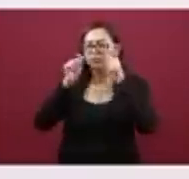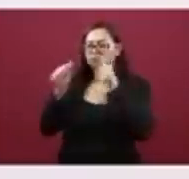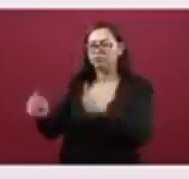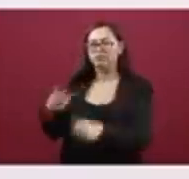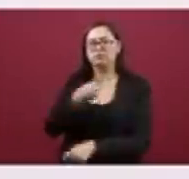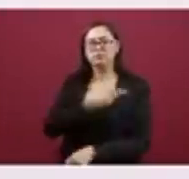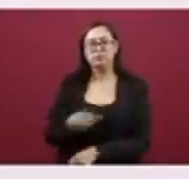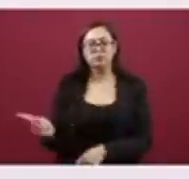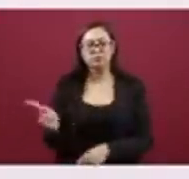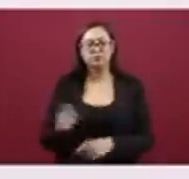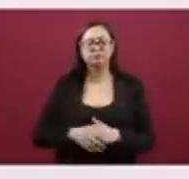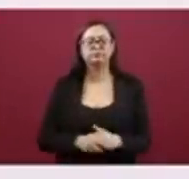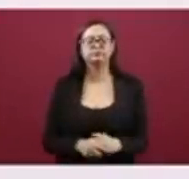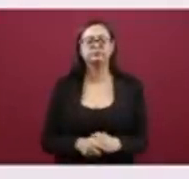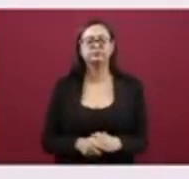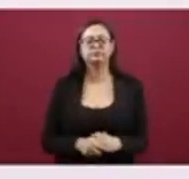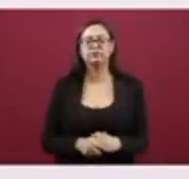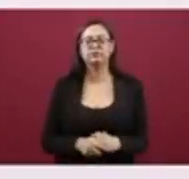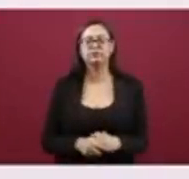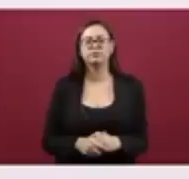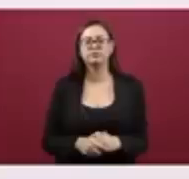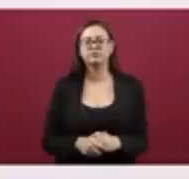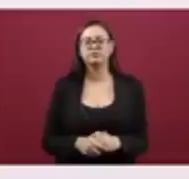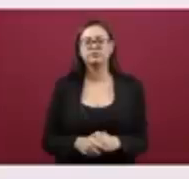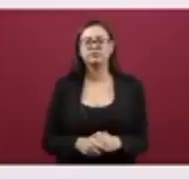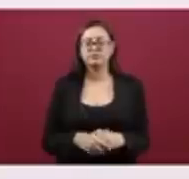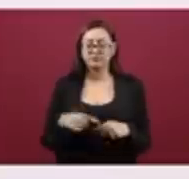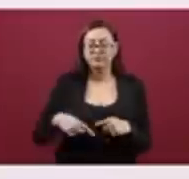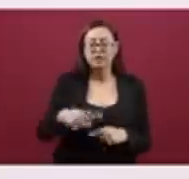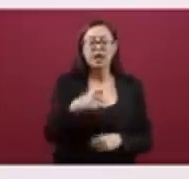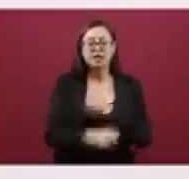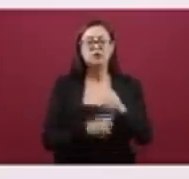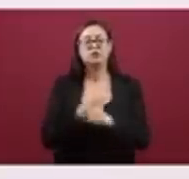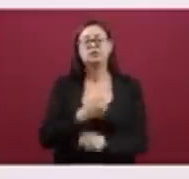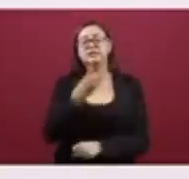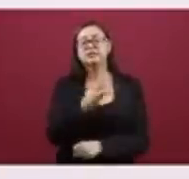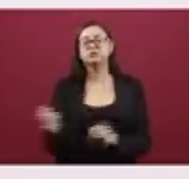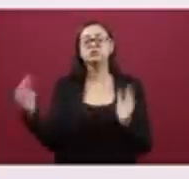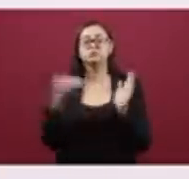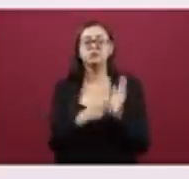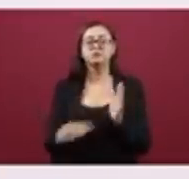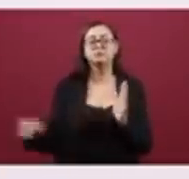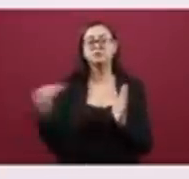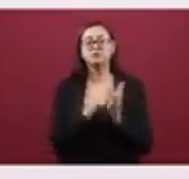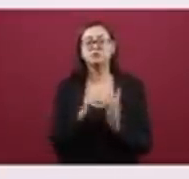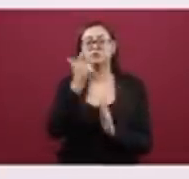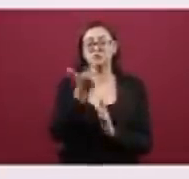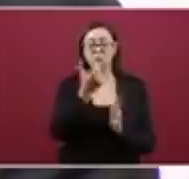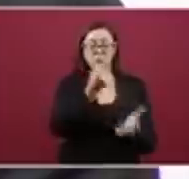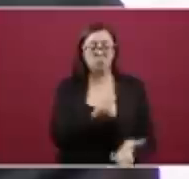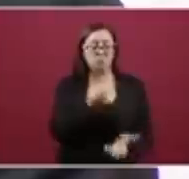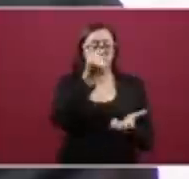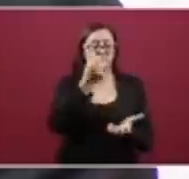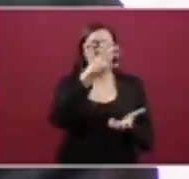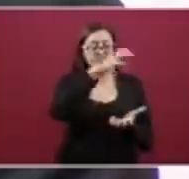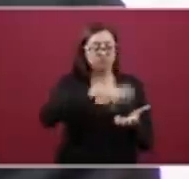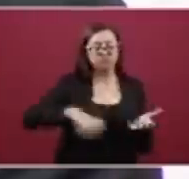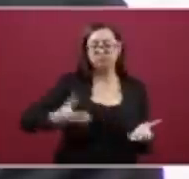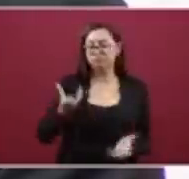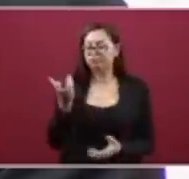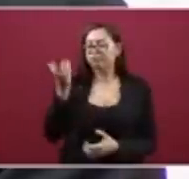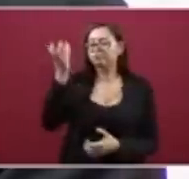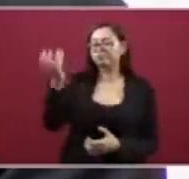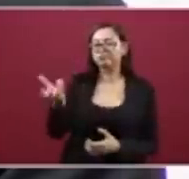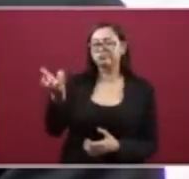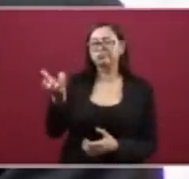se destinen este año más de 300 mil millones de pesos del presupuesto público a mejorar